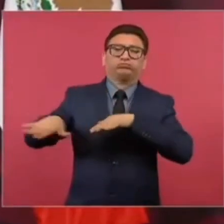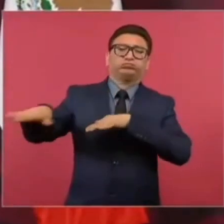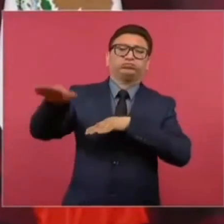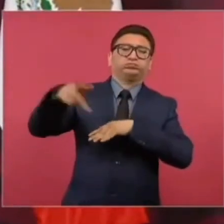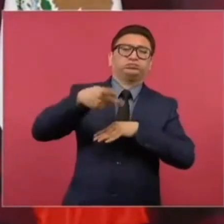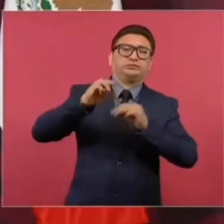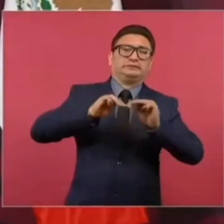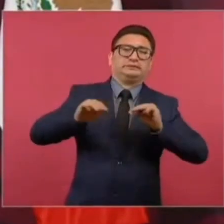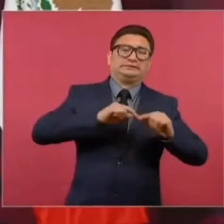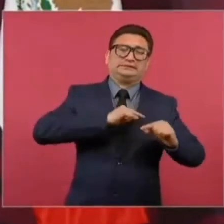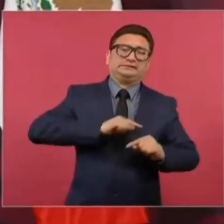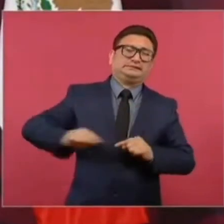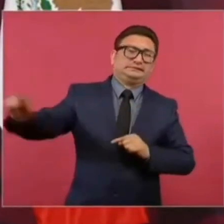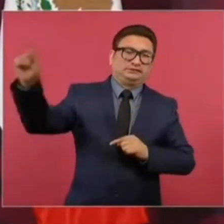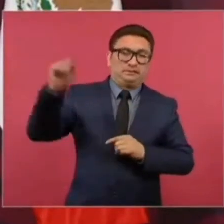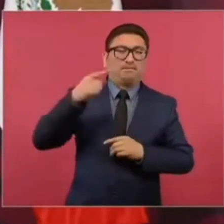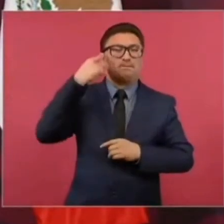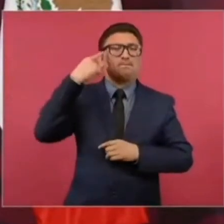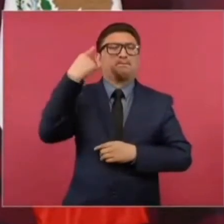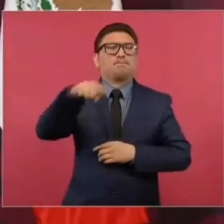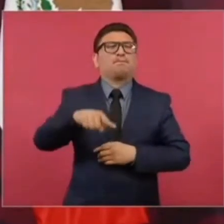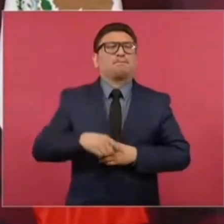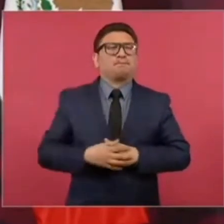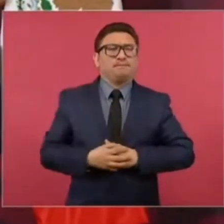muchos kilómetros para